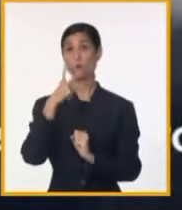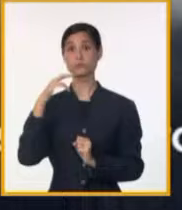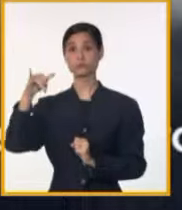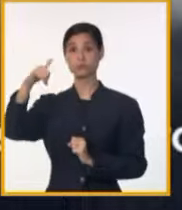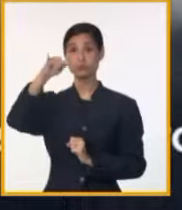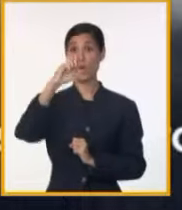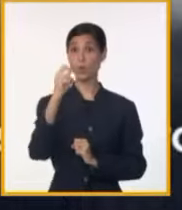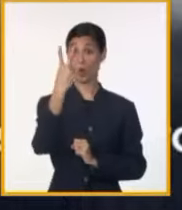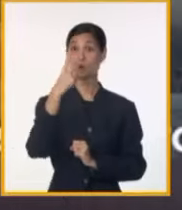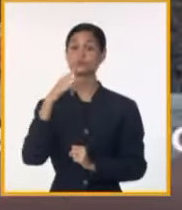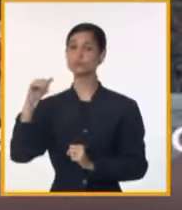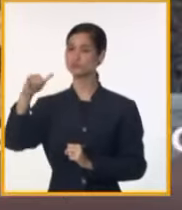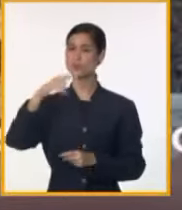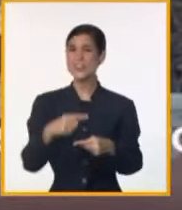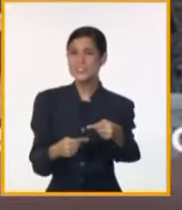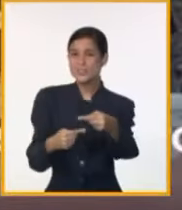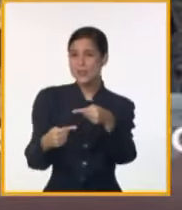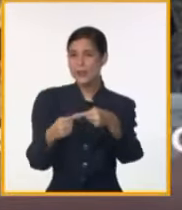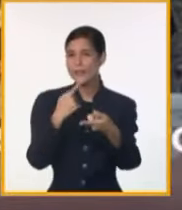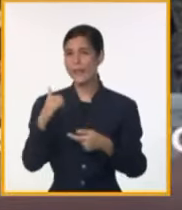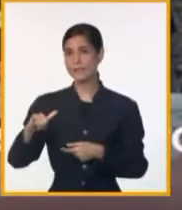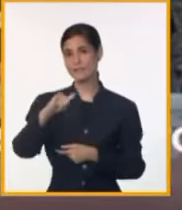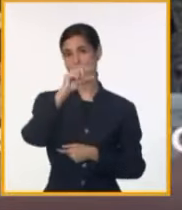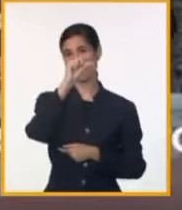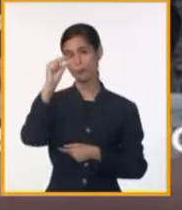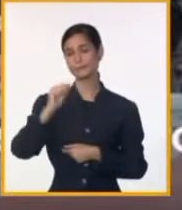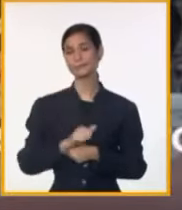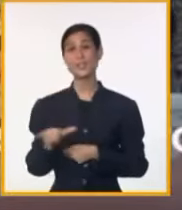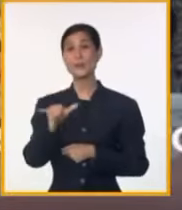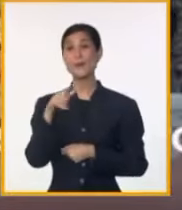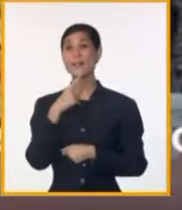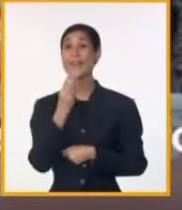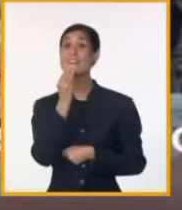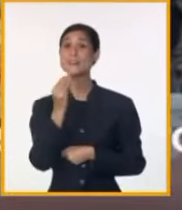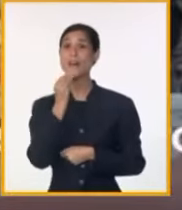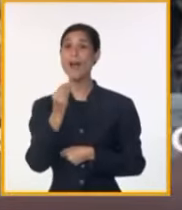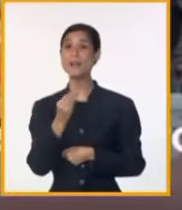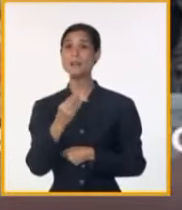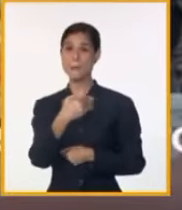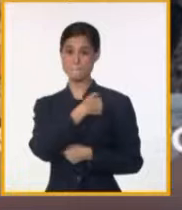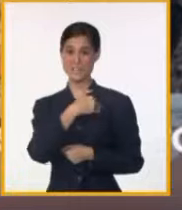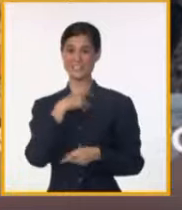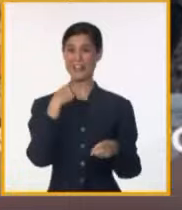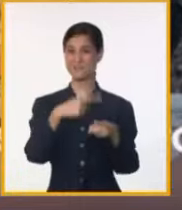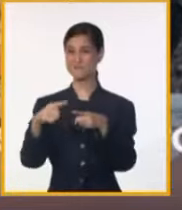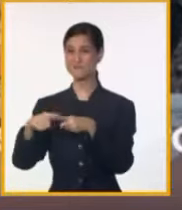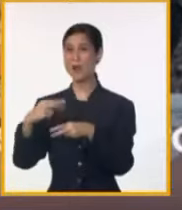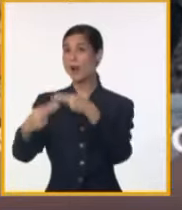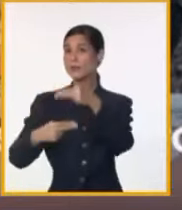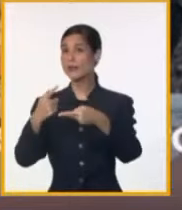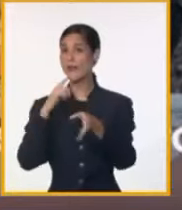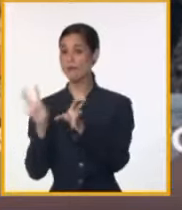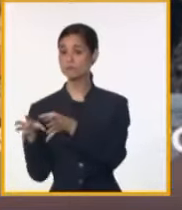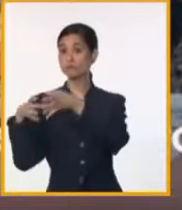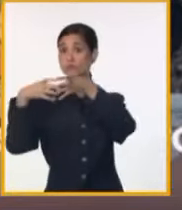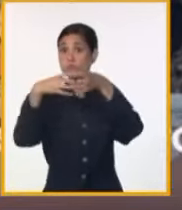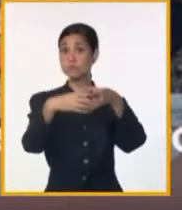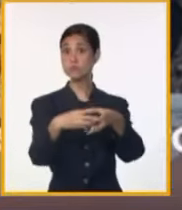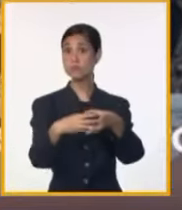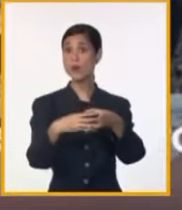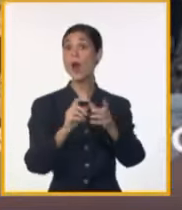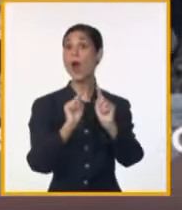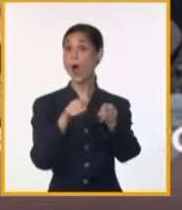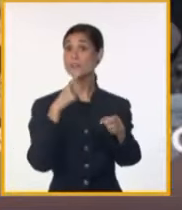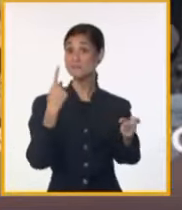kilómetros del aeropuerto además Israel ha mandado más soldados al sur de Líbano para sus incursiones en el país vecino Antes